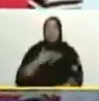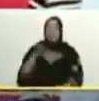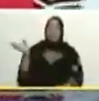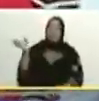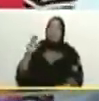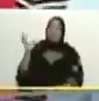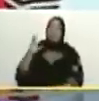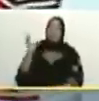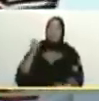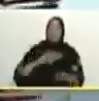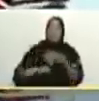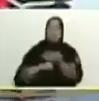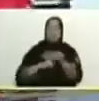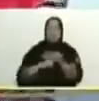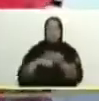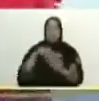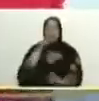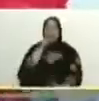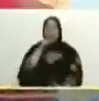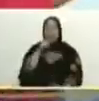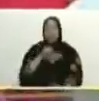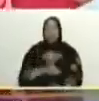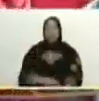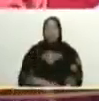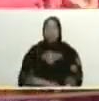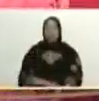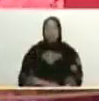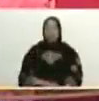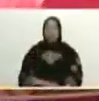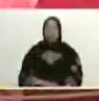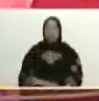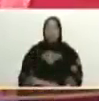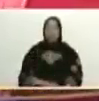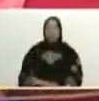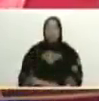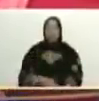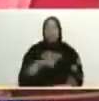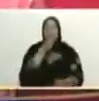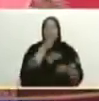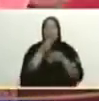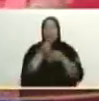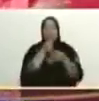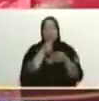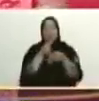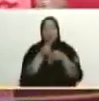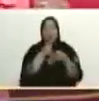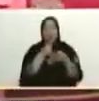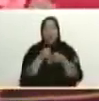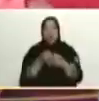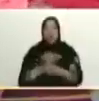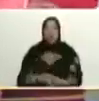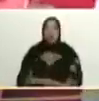Caracas, Carmen Teresa Meléndez Rivas, en una declaración, Carmen Teresa,